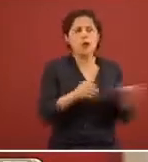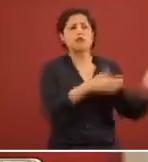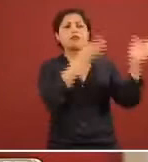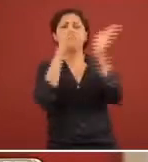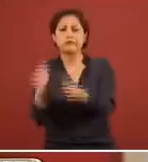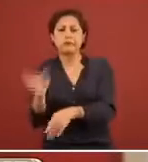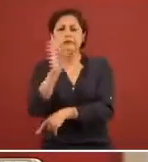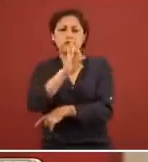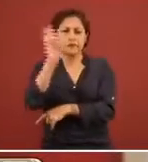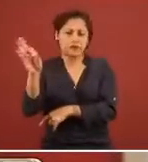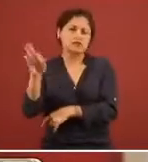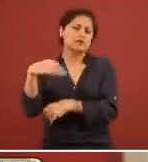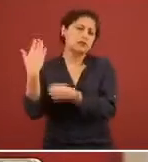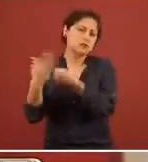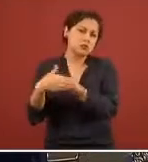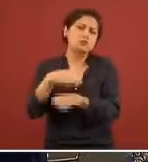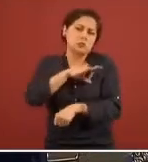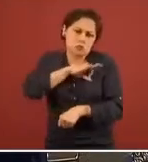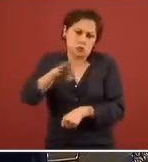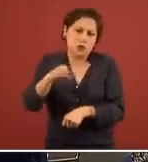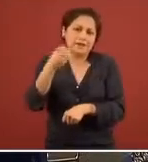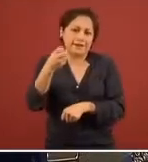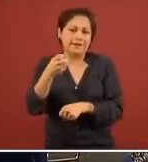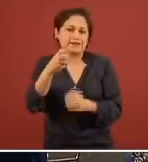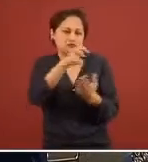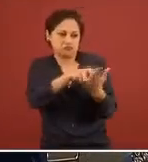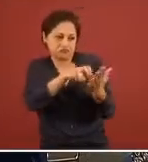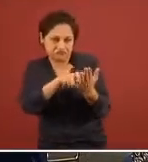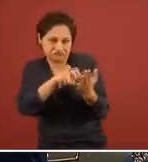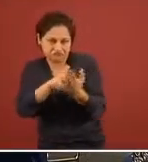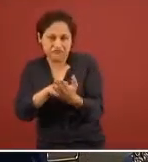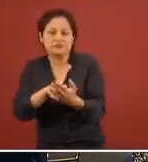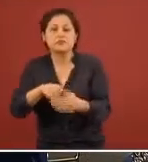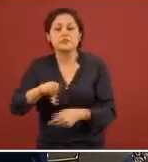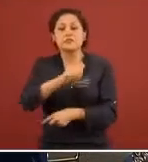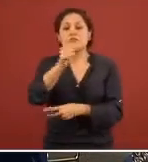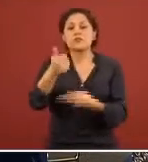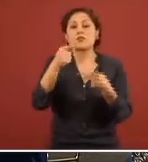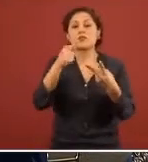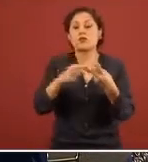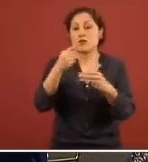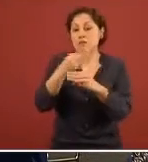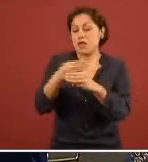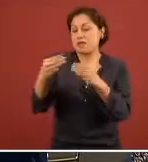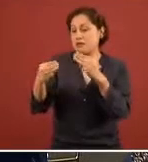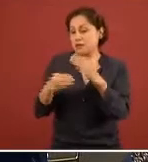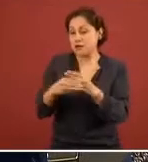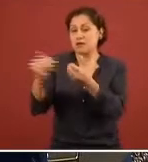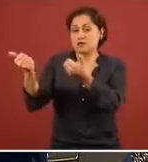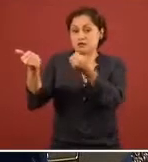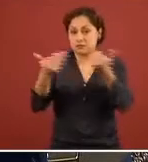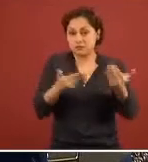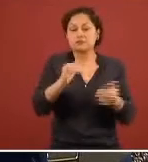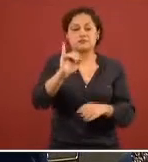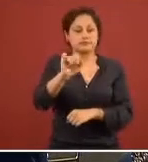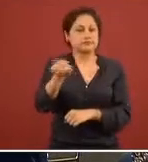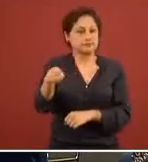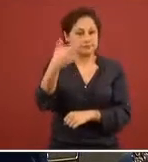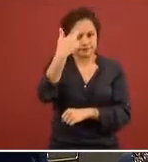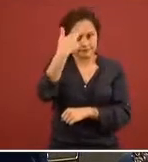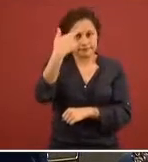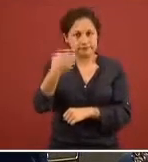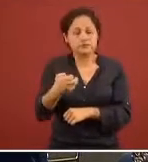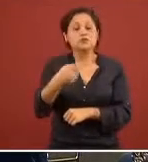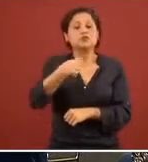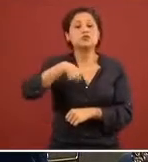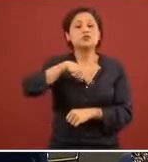pueden posponer para fecha posterior. Otros de los temas tienen que ver con los insumos. Efectivamente, hicimos